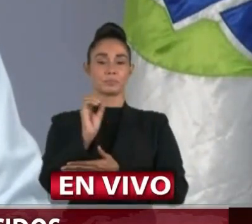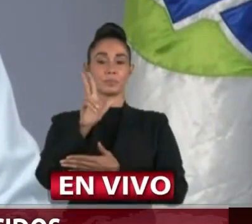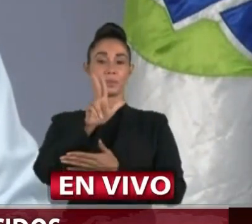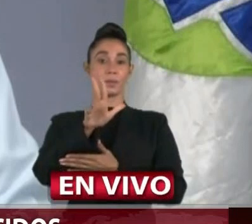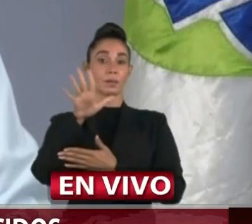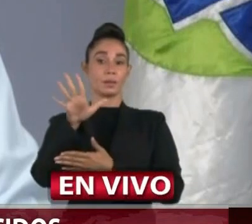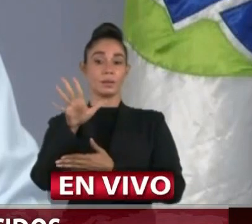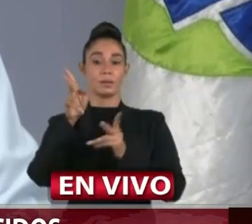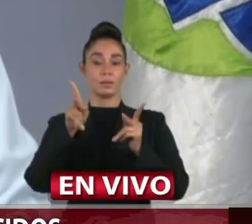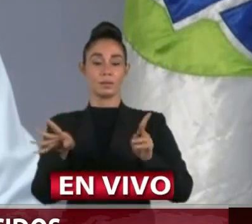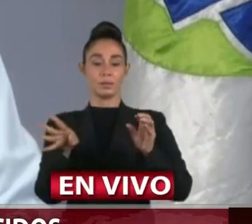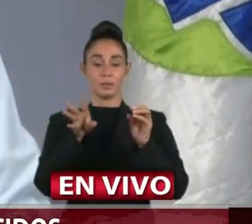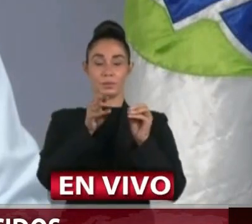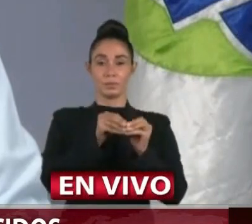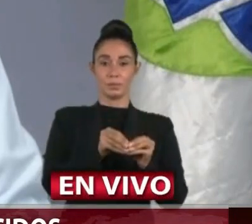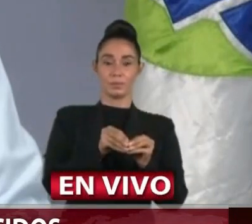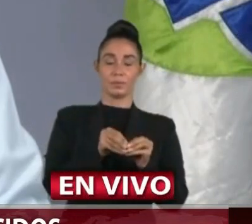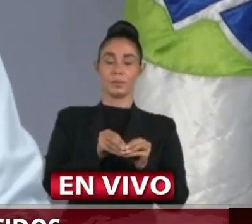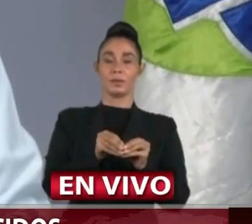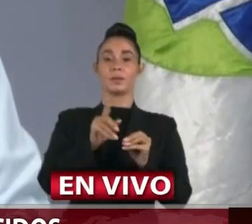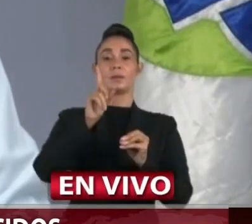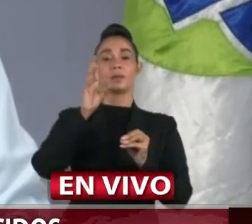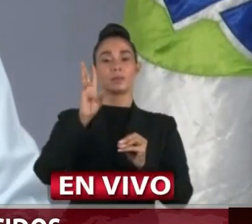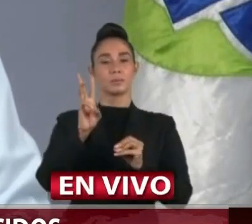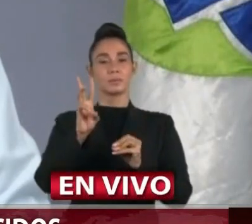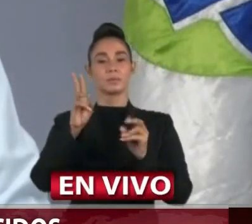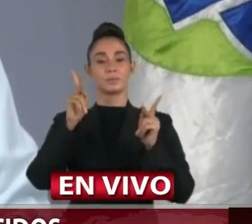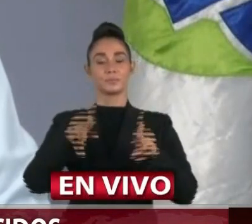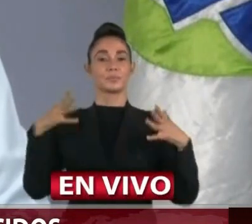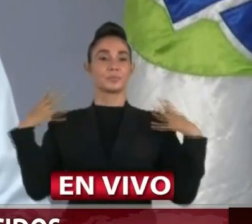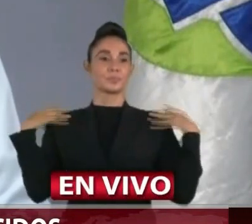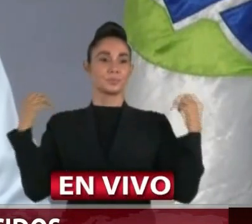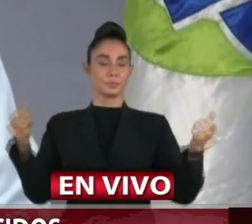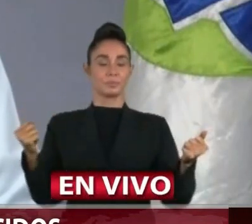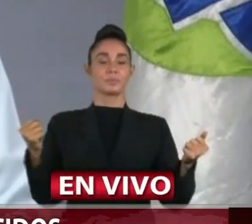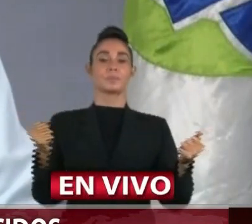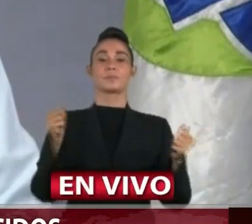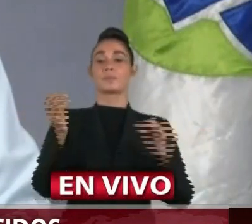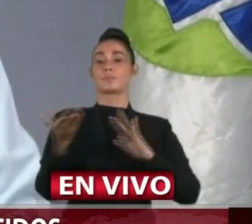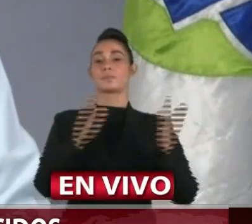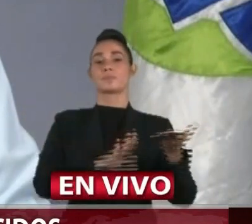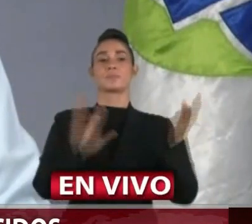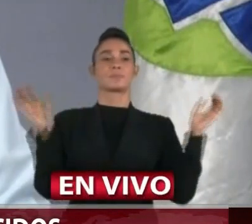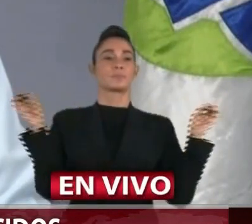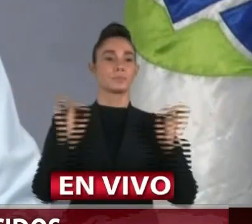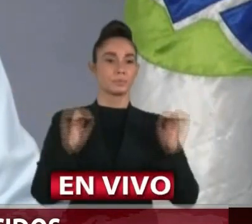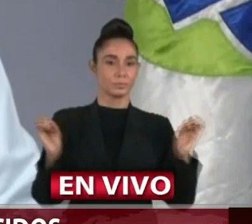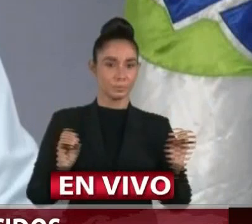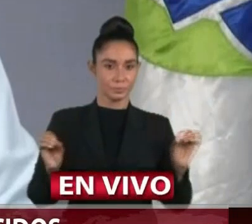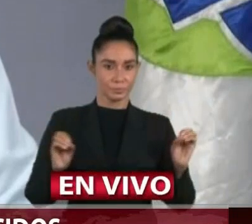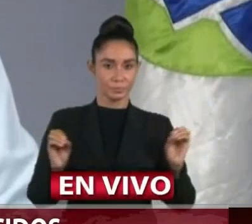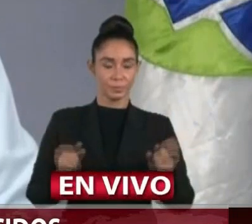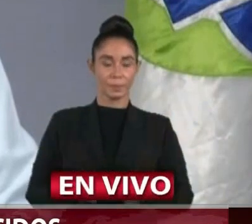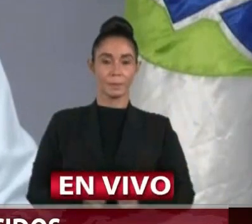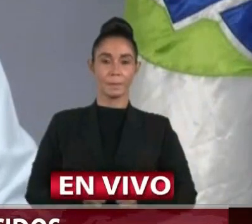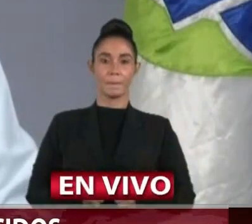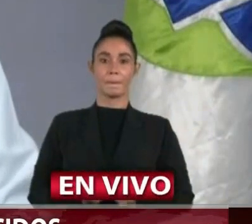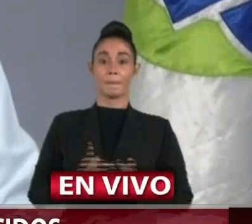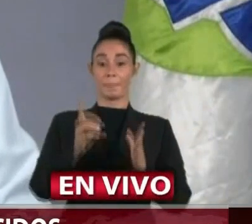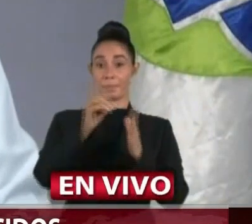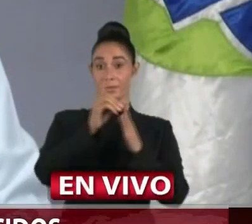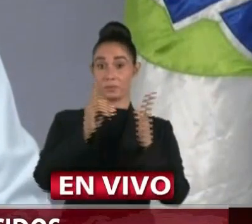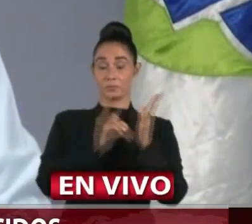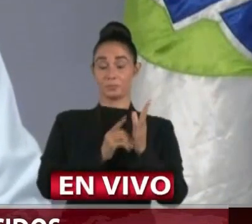35 acumulados, 6 recuperados, 0 fallecimiento.